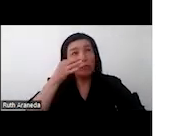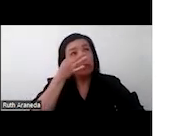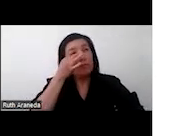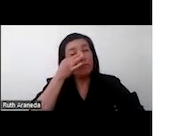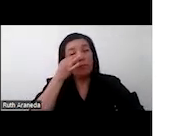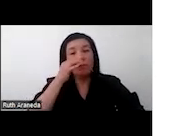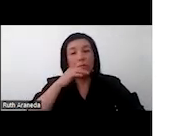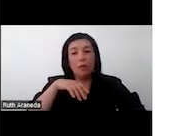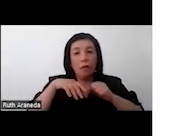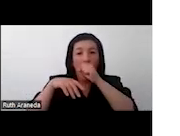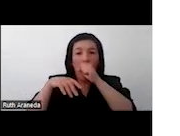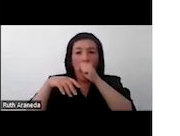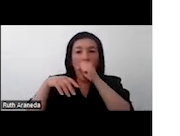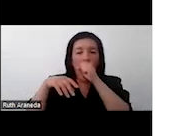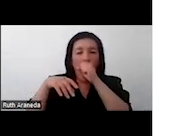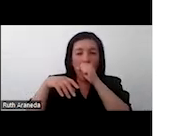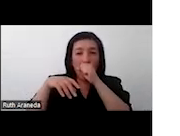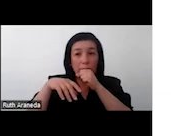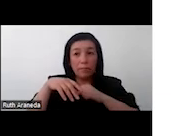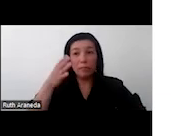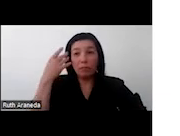bueno, va la redundancia, en sus observaciones.